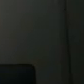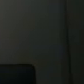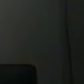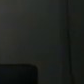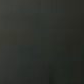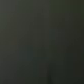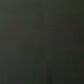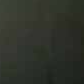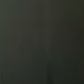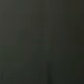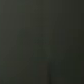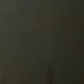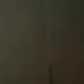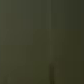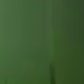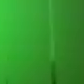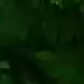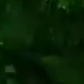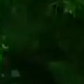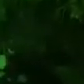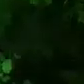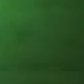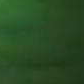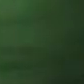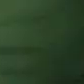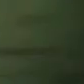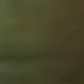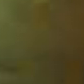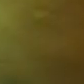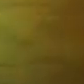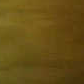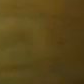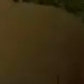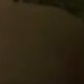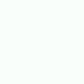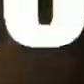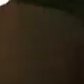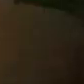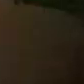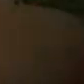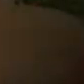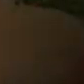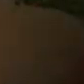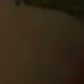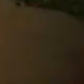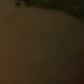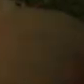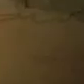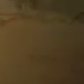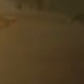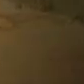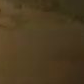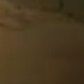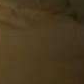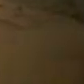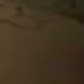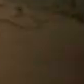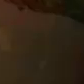cadáver del menor en medio de este río. Coripata, está de luto.